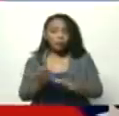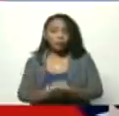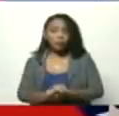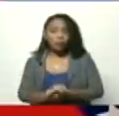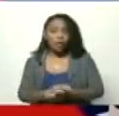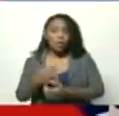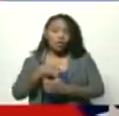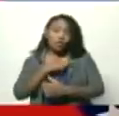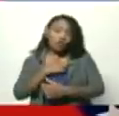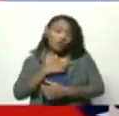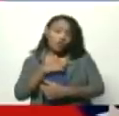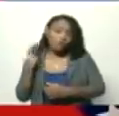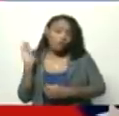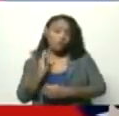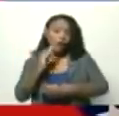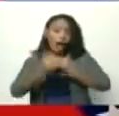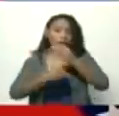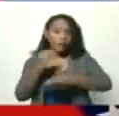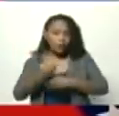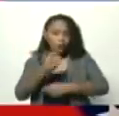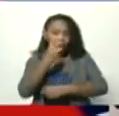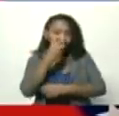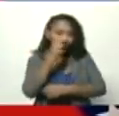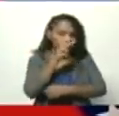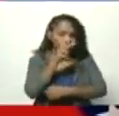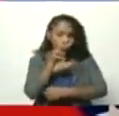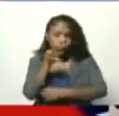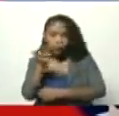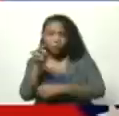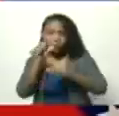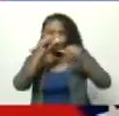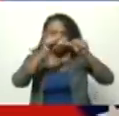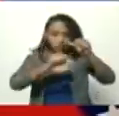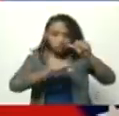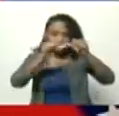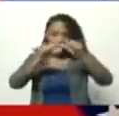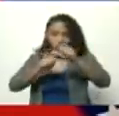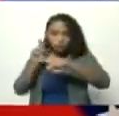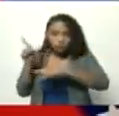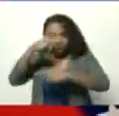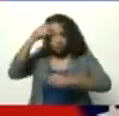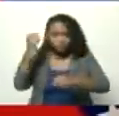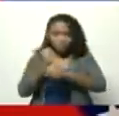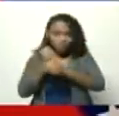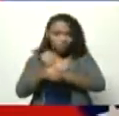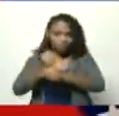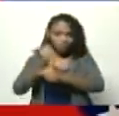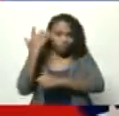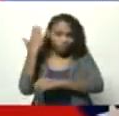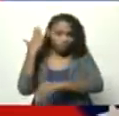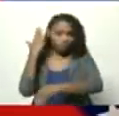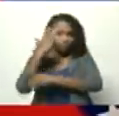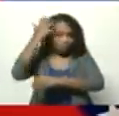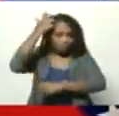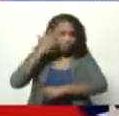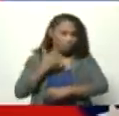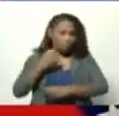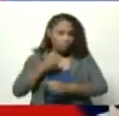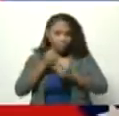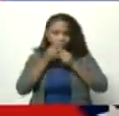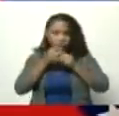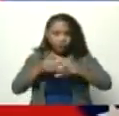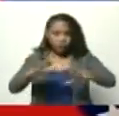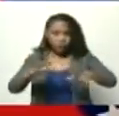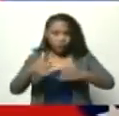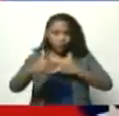Y nosotros veníamos haciéndole seguimiento a ello. Y esta operación Mano de Hierro se extiende a lo